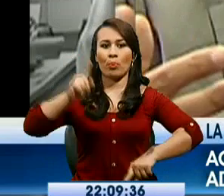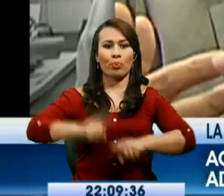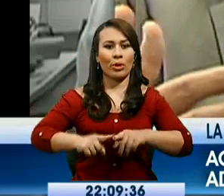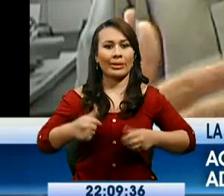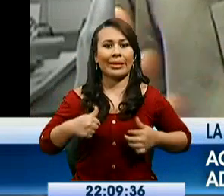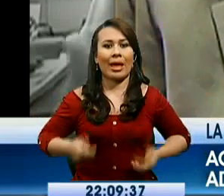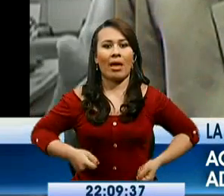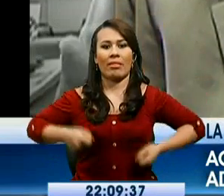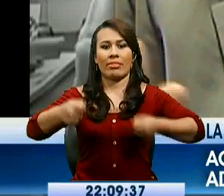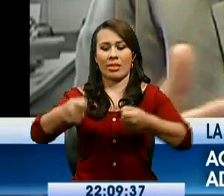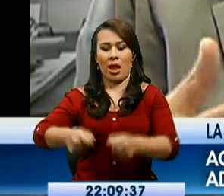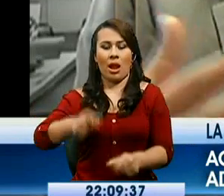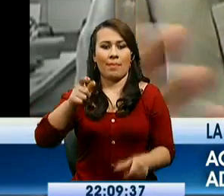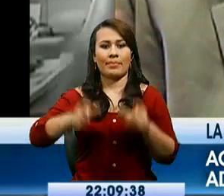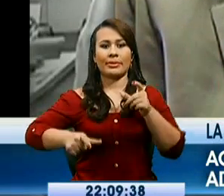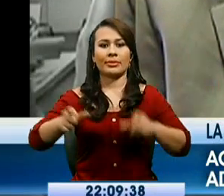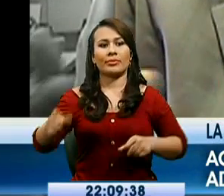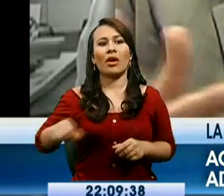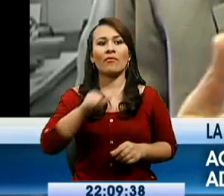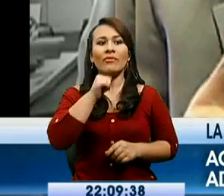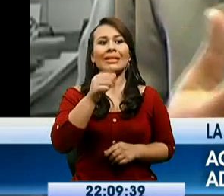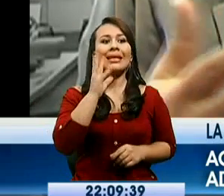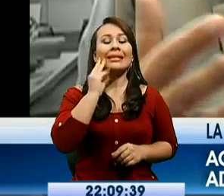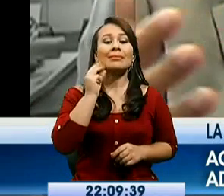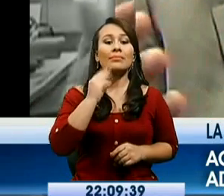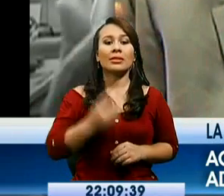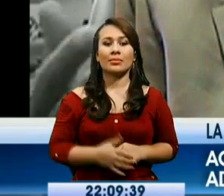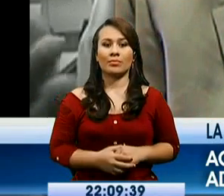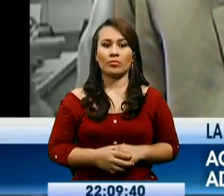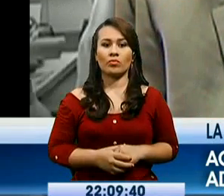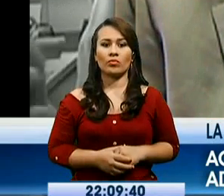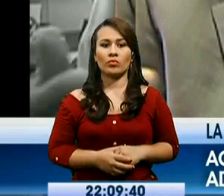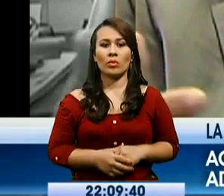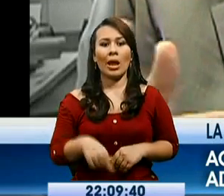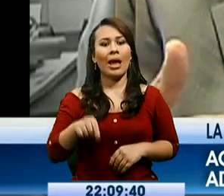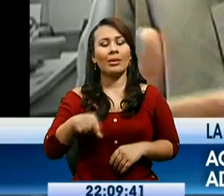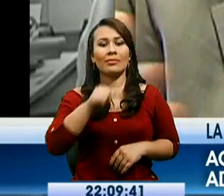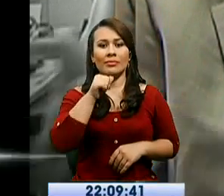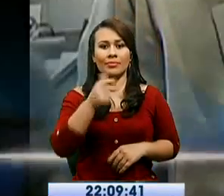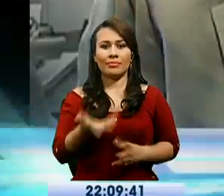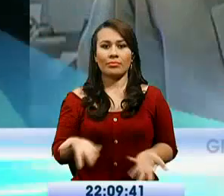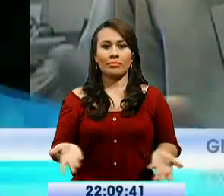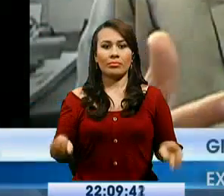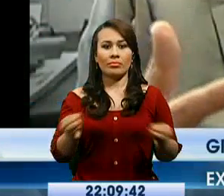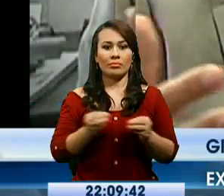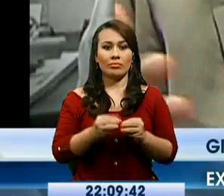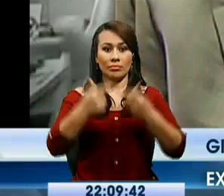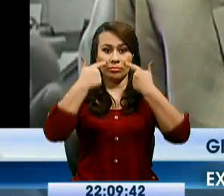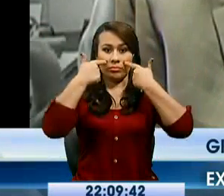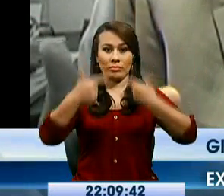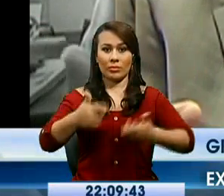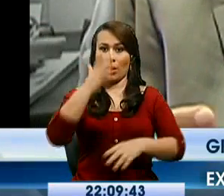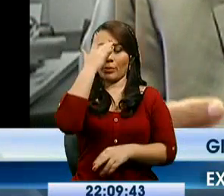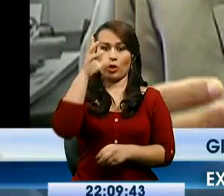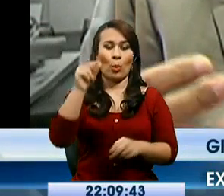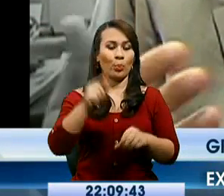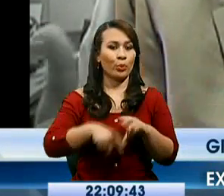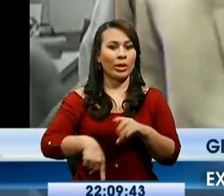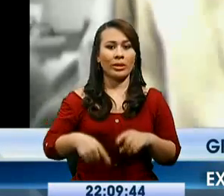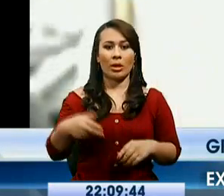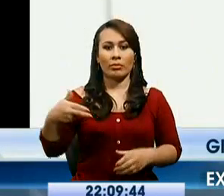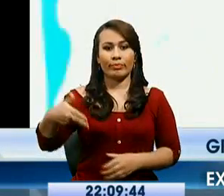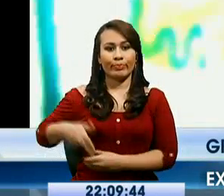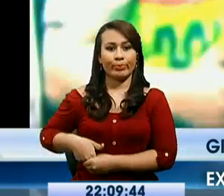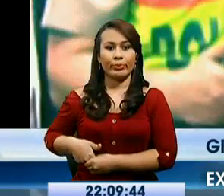entregar a personas que no tengan experiencia, que no estén legalmente constituidas para dar una seguridad, porque ni armas pueden manejar, entonces ¿qué seguridad